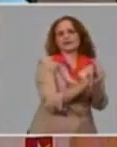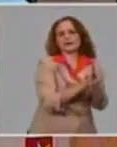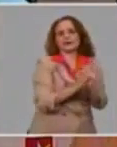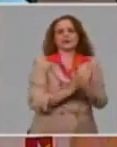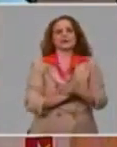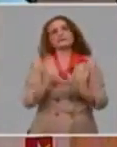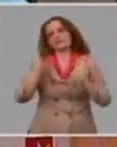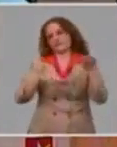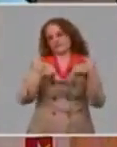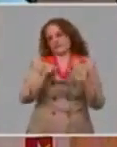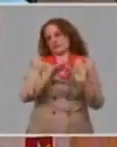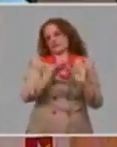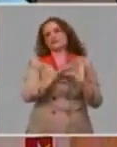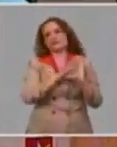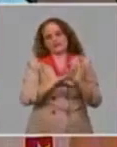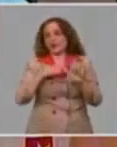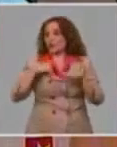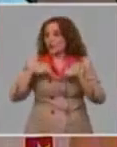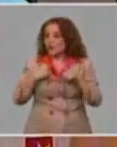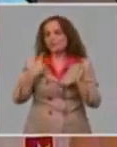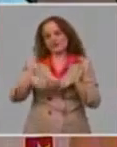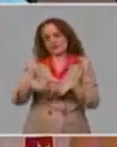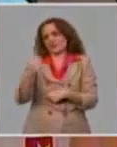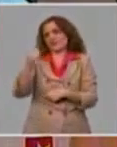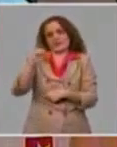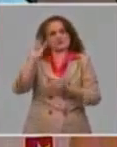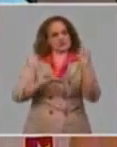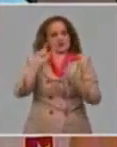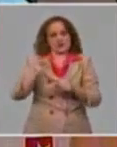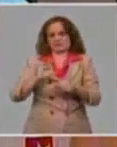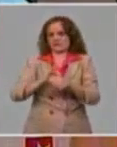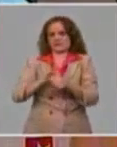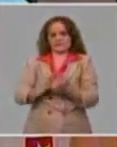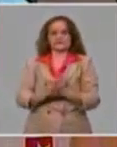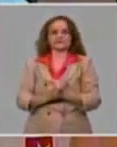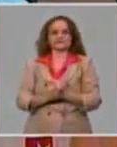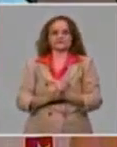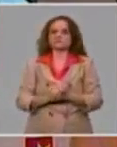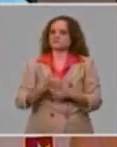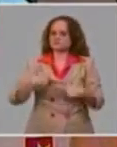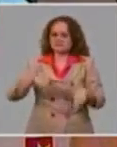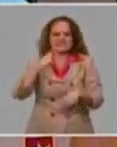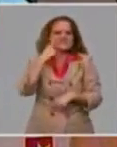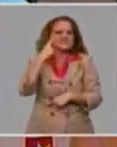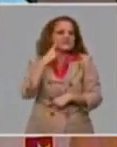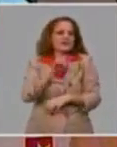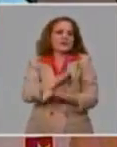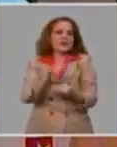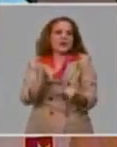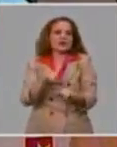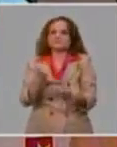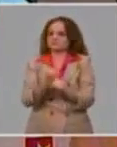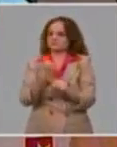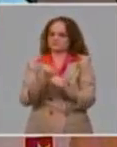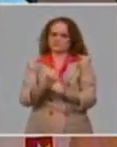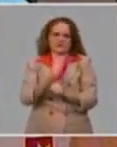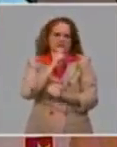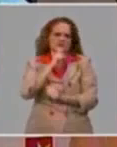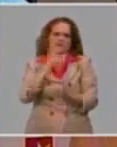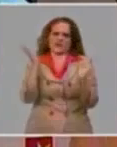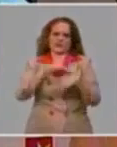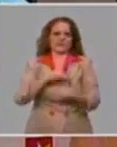tomar. Y esto nos ha dado como resultado que hemos podido trabajar sin dificultades.